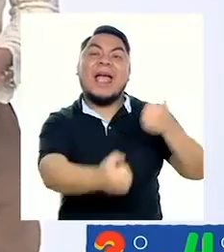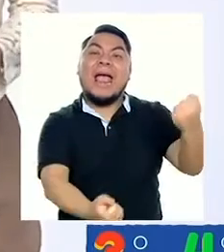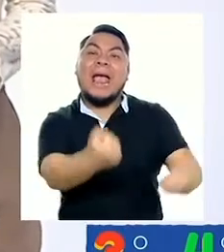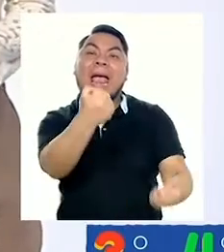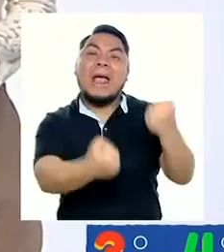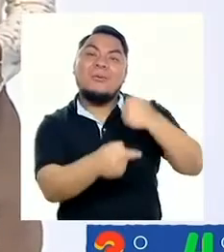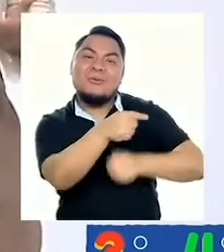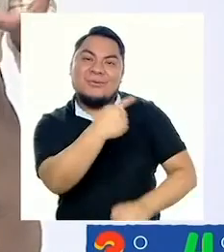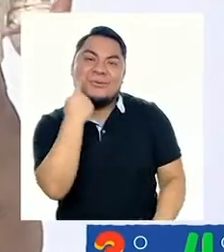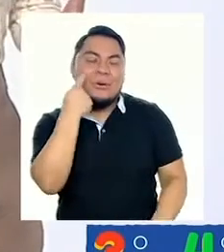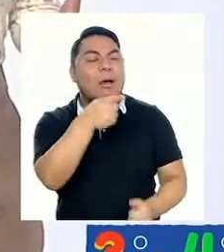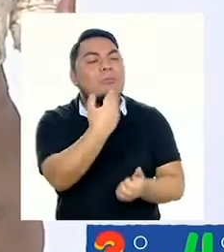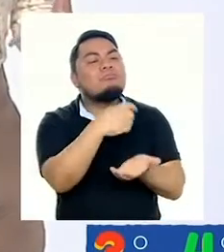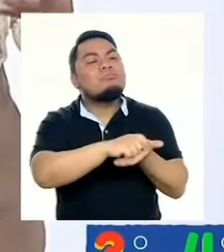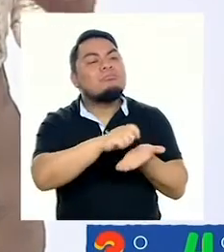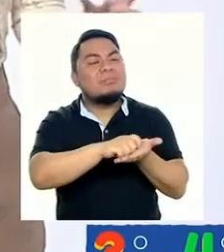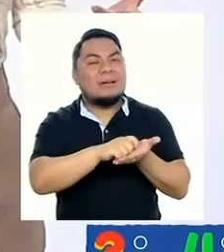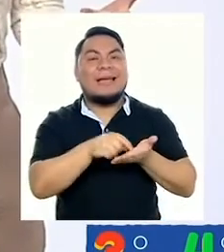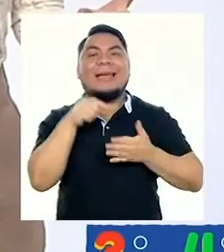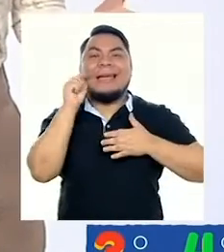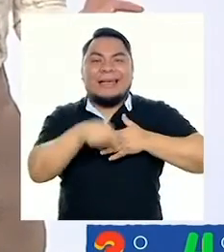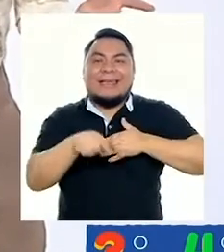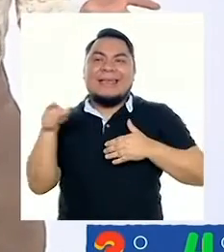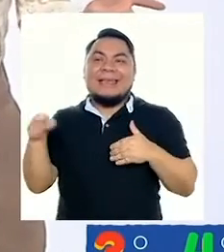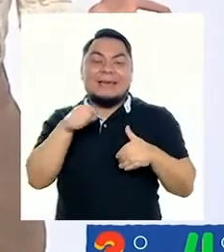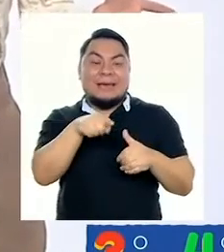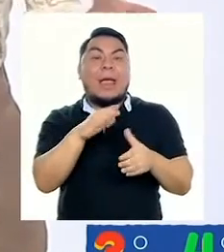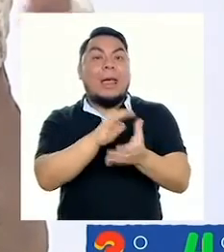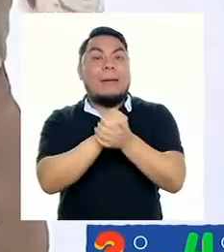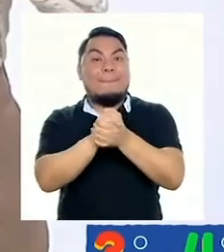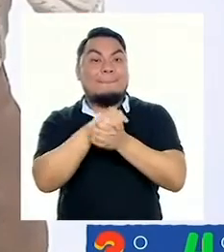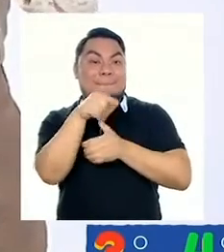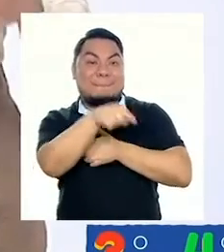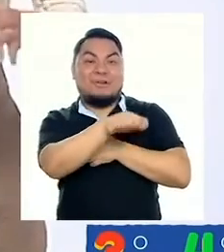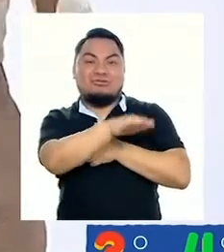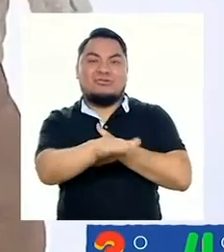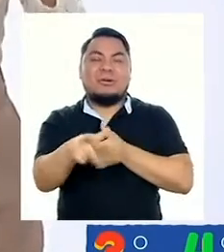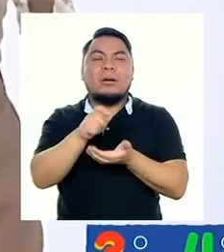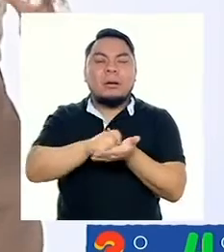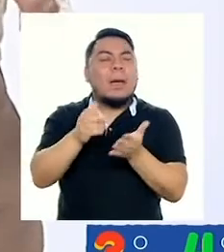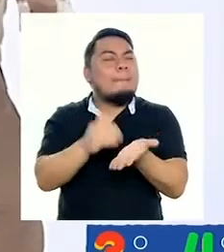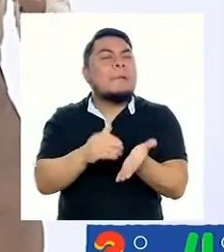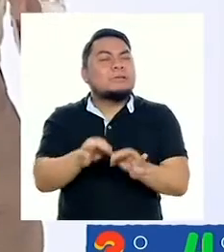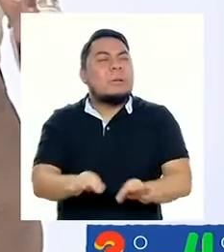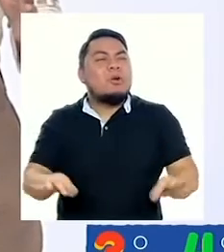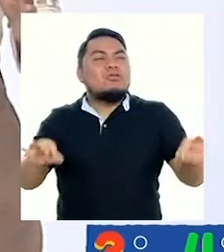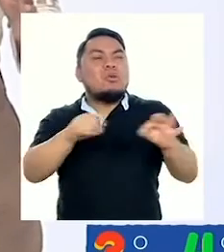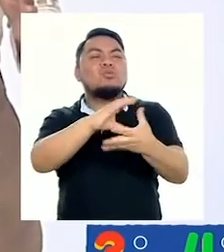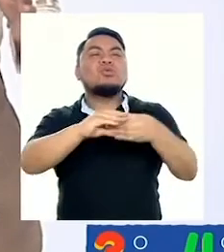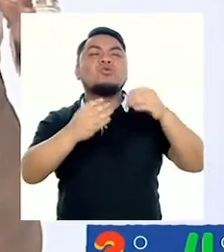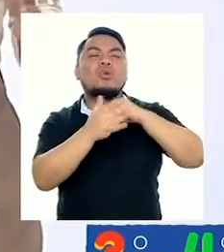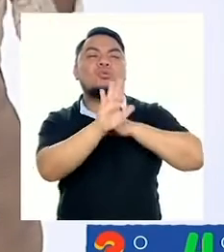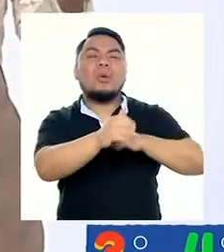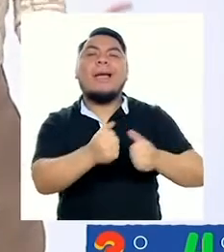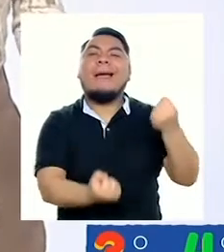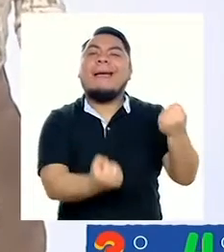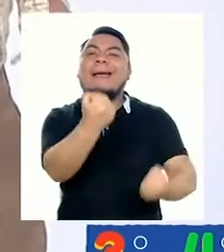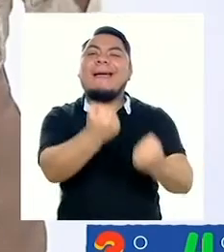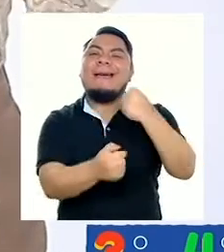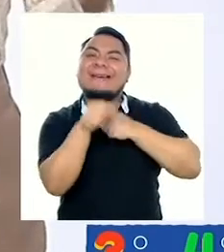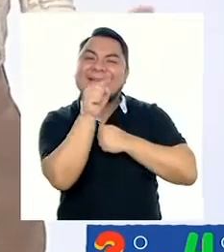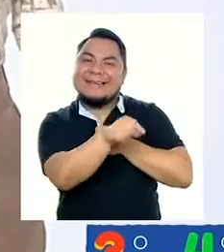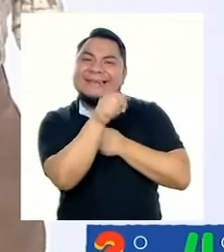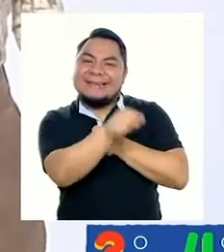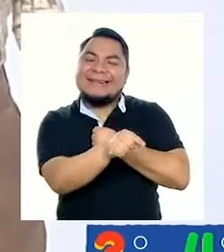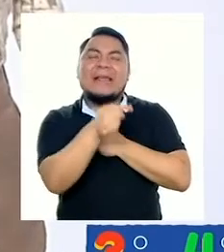Mediante este texto, el amigo de Bartolo estaba escribiendo los sucesos más importantes de la vida del carro. Es